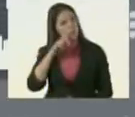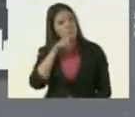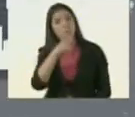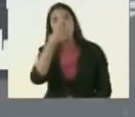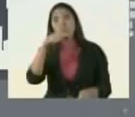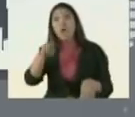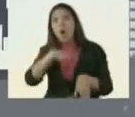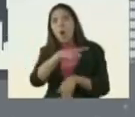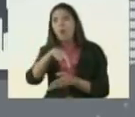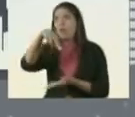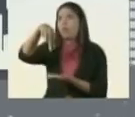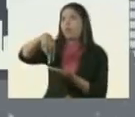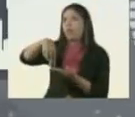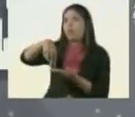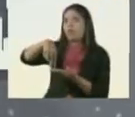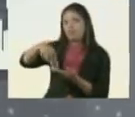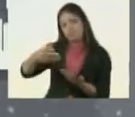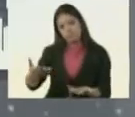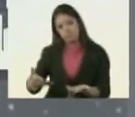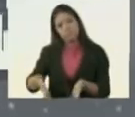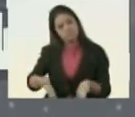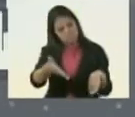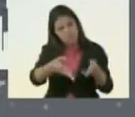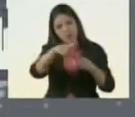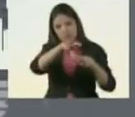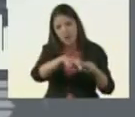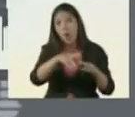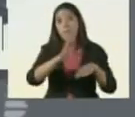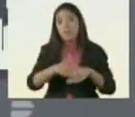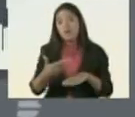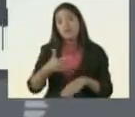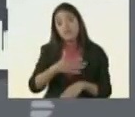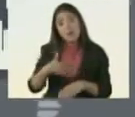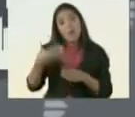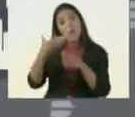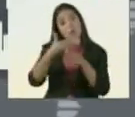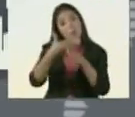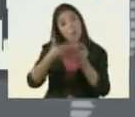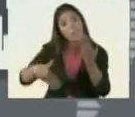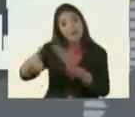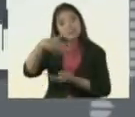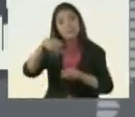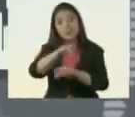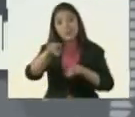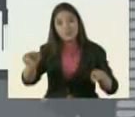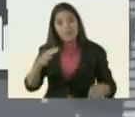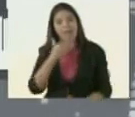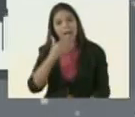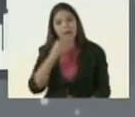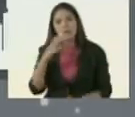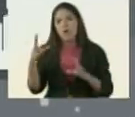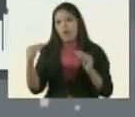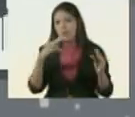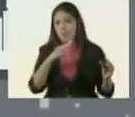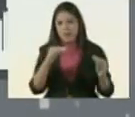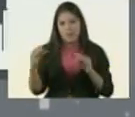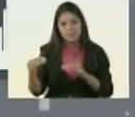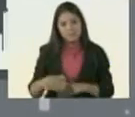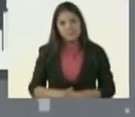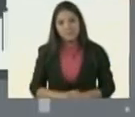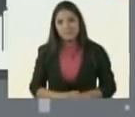hora parado. Vamos a sentarnos porque yo quiero compartir algunas reflexiones con ustedes, queridos